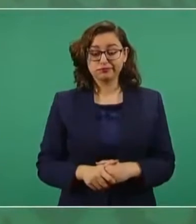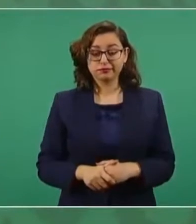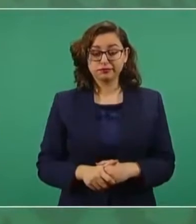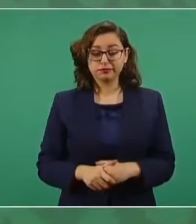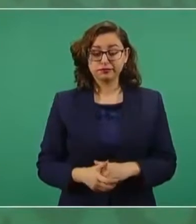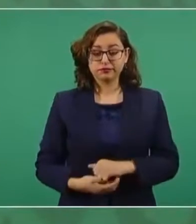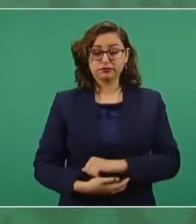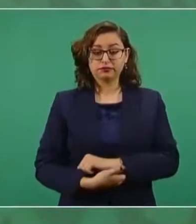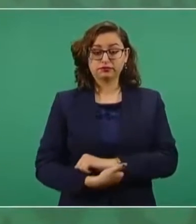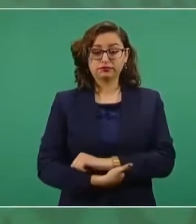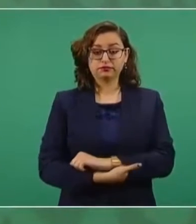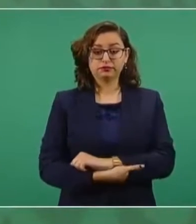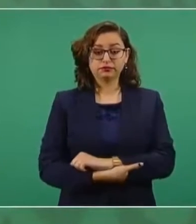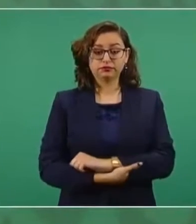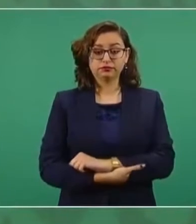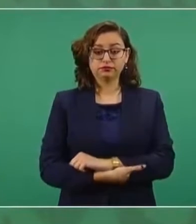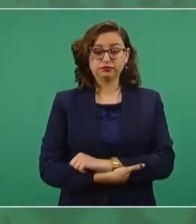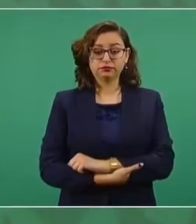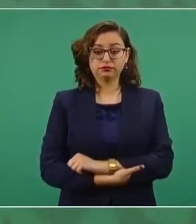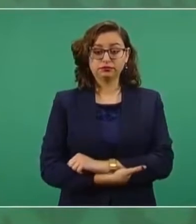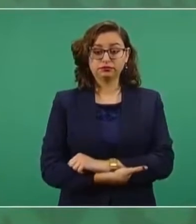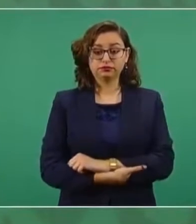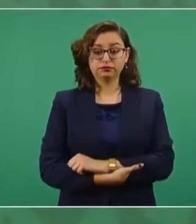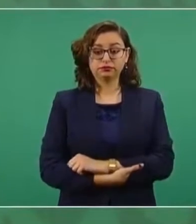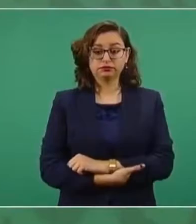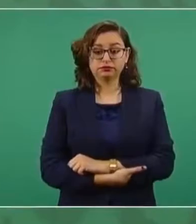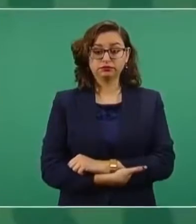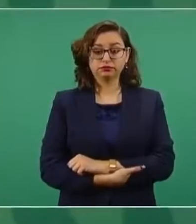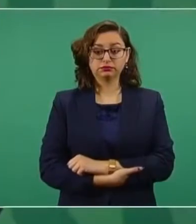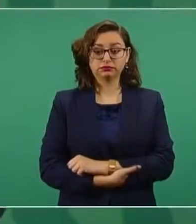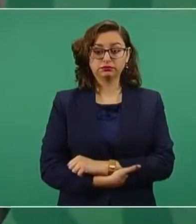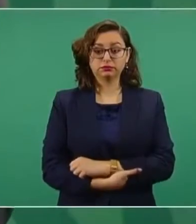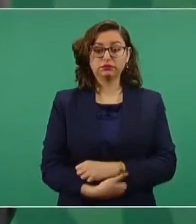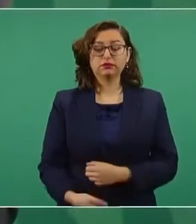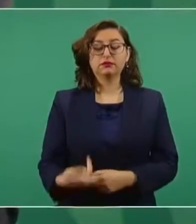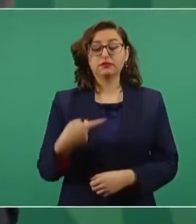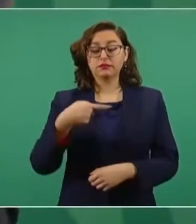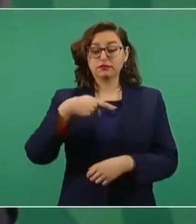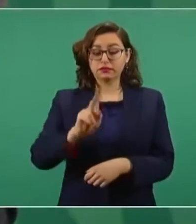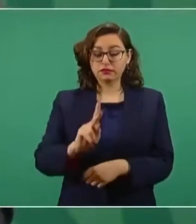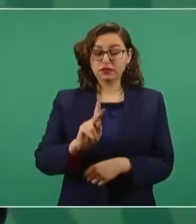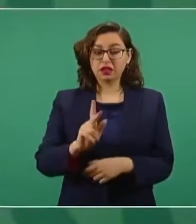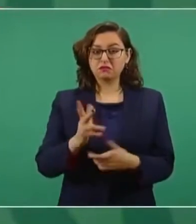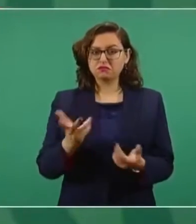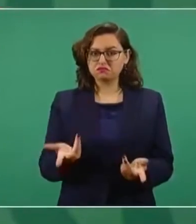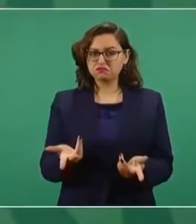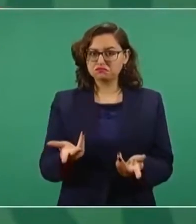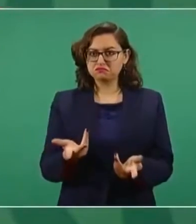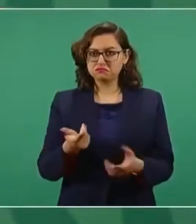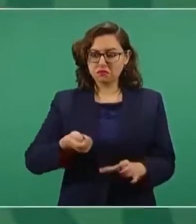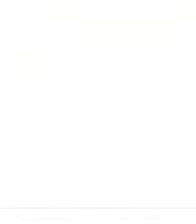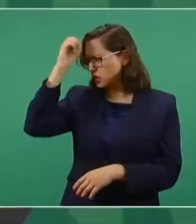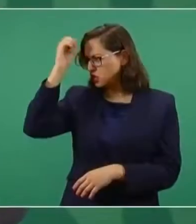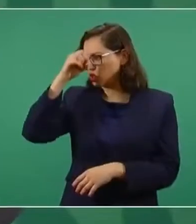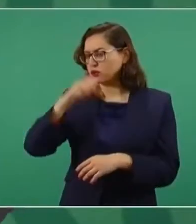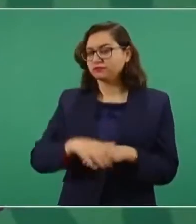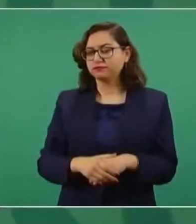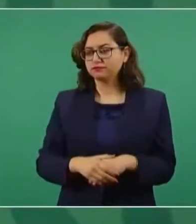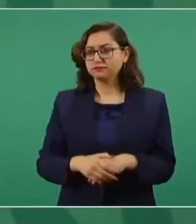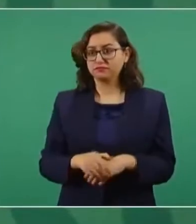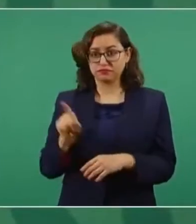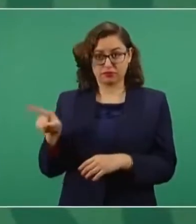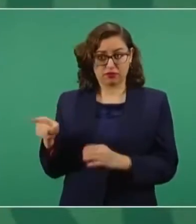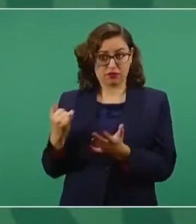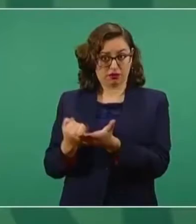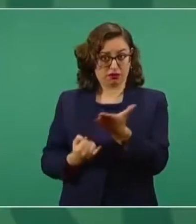Pero esto lo va a resolver la autoridad correspondiente, la fiscalía. Le